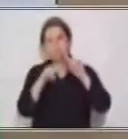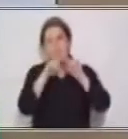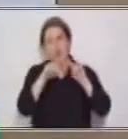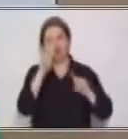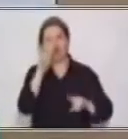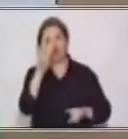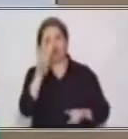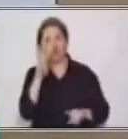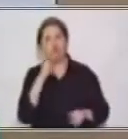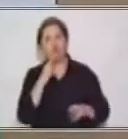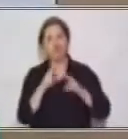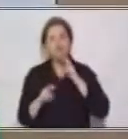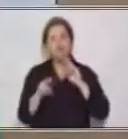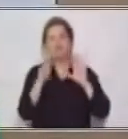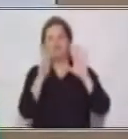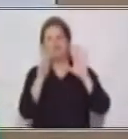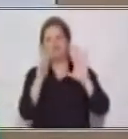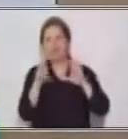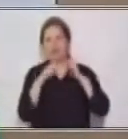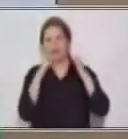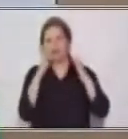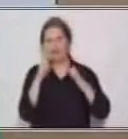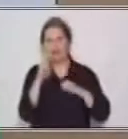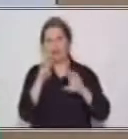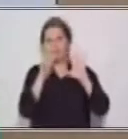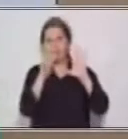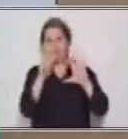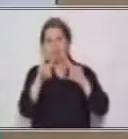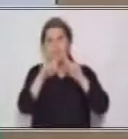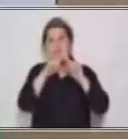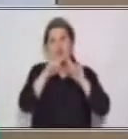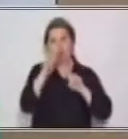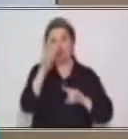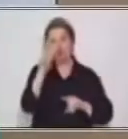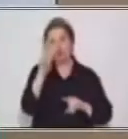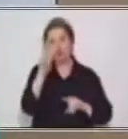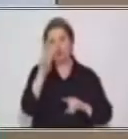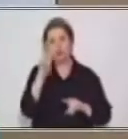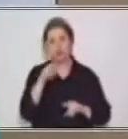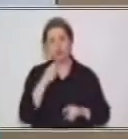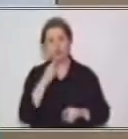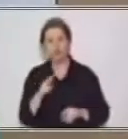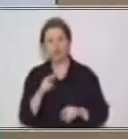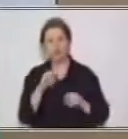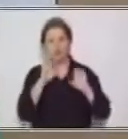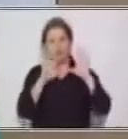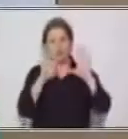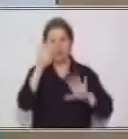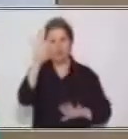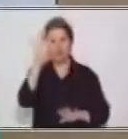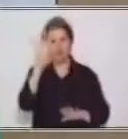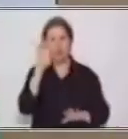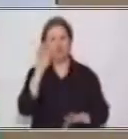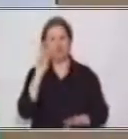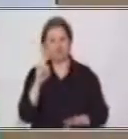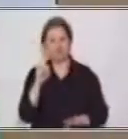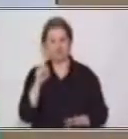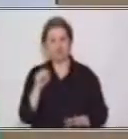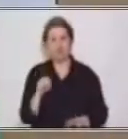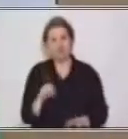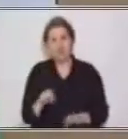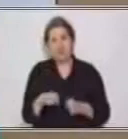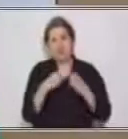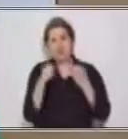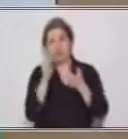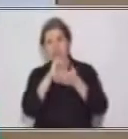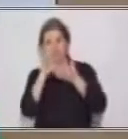Y luego 7 por 2 es 14. A veces las divisiones las podemos solucionar con una multiplicación. Voy a